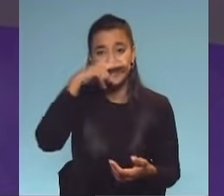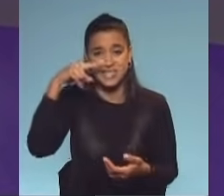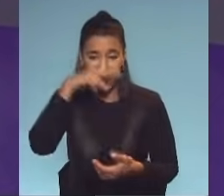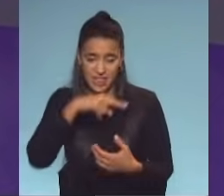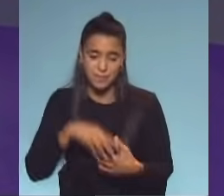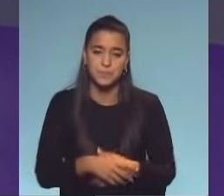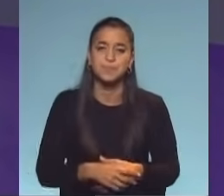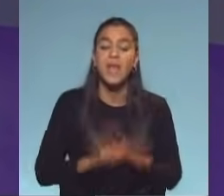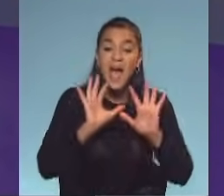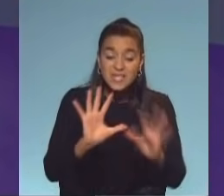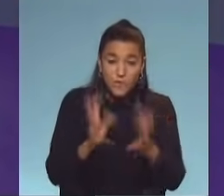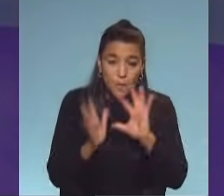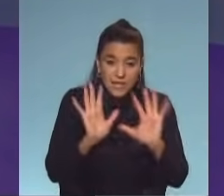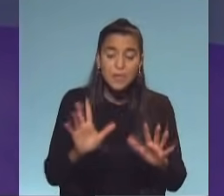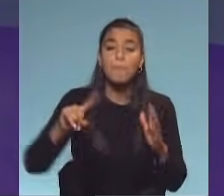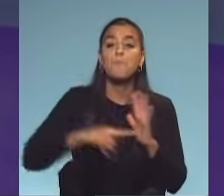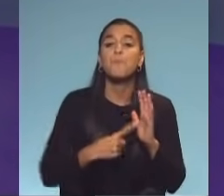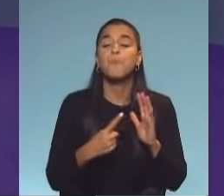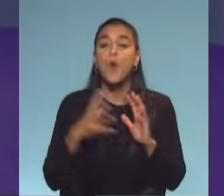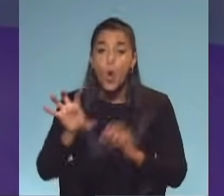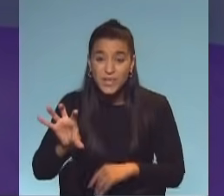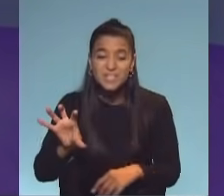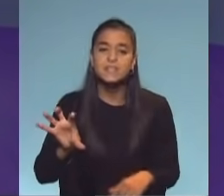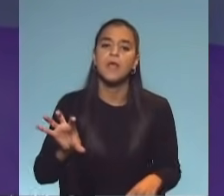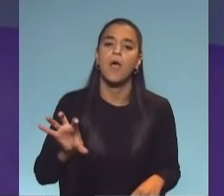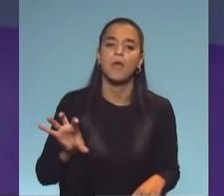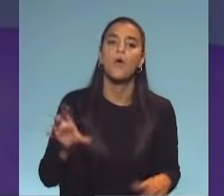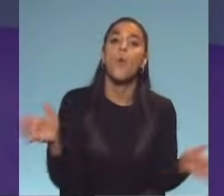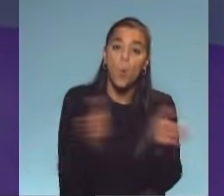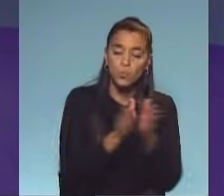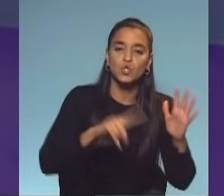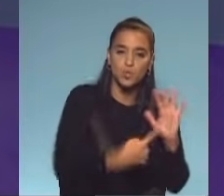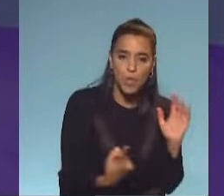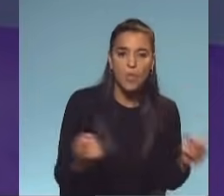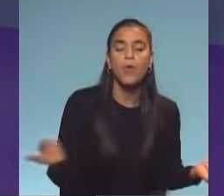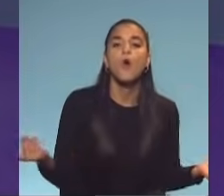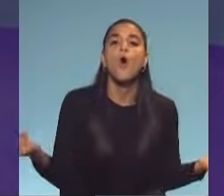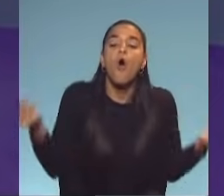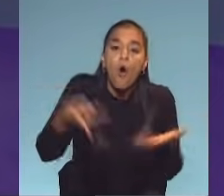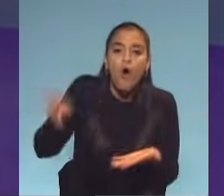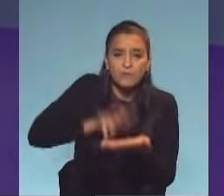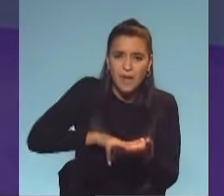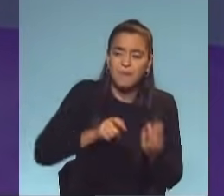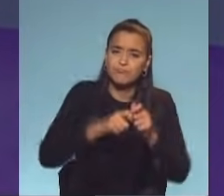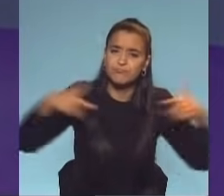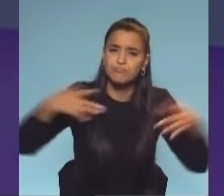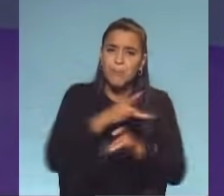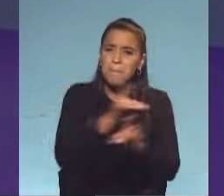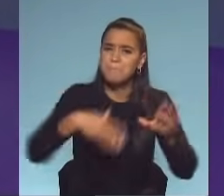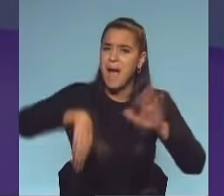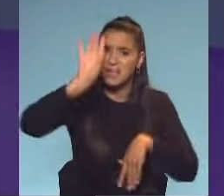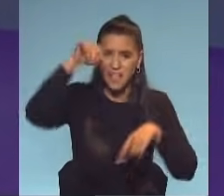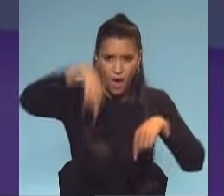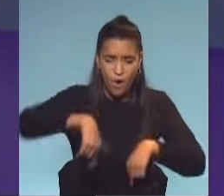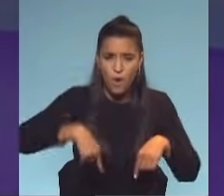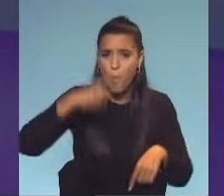2.496.277. De esta manera, la provincia de Buenos Aires vuelve, junto con la ciudad de Buenos Aires, a tener la mayor cantidad justamente de contagios